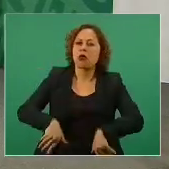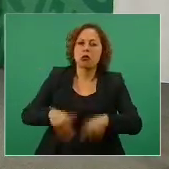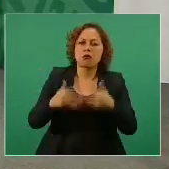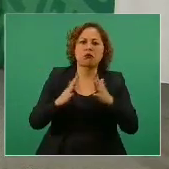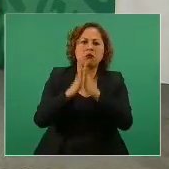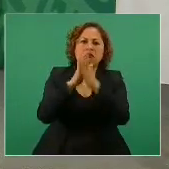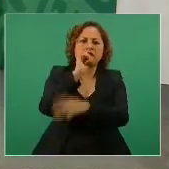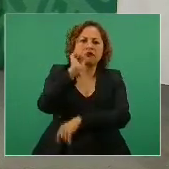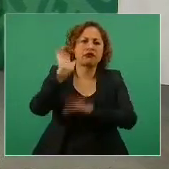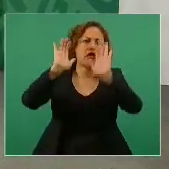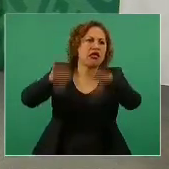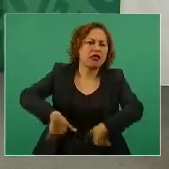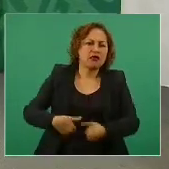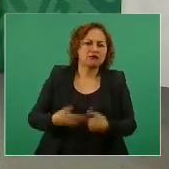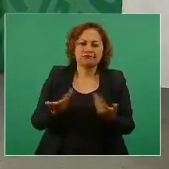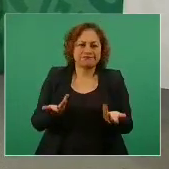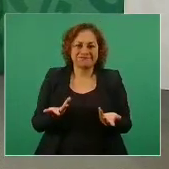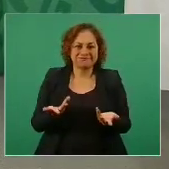de